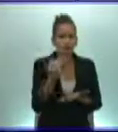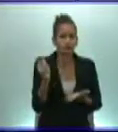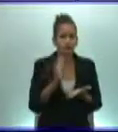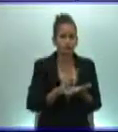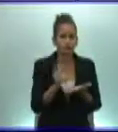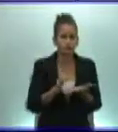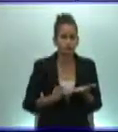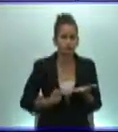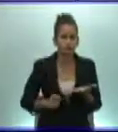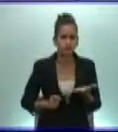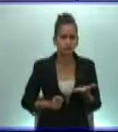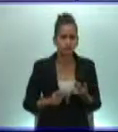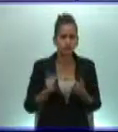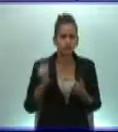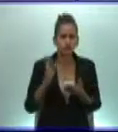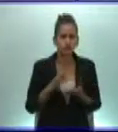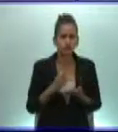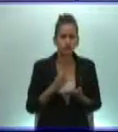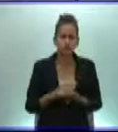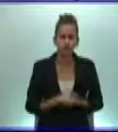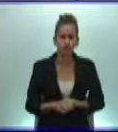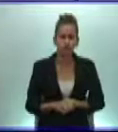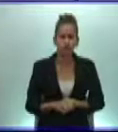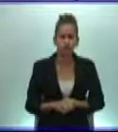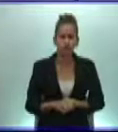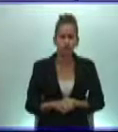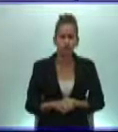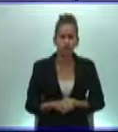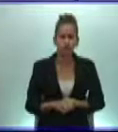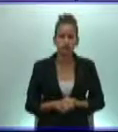esta información en tu libreta.